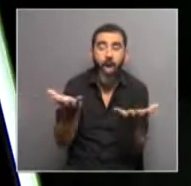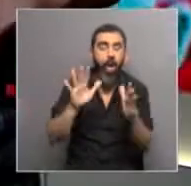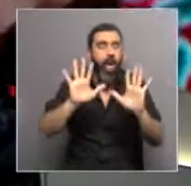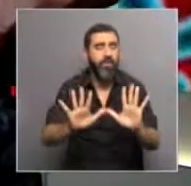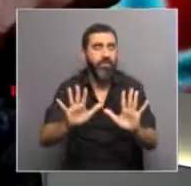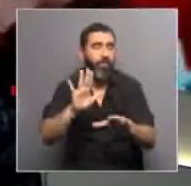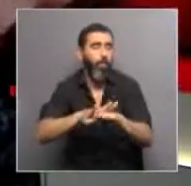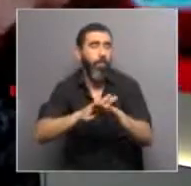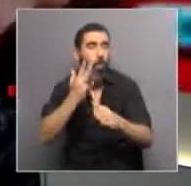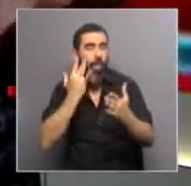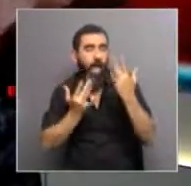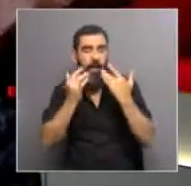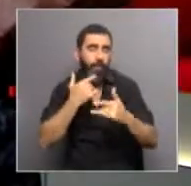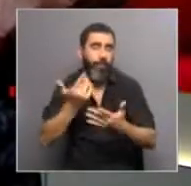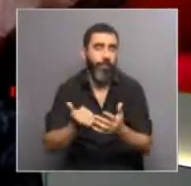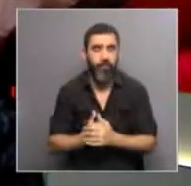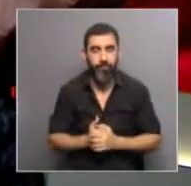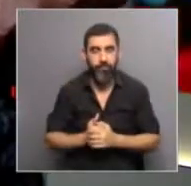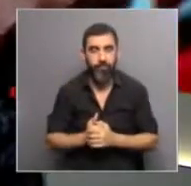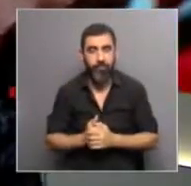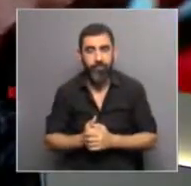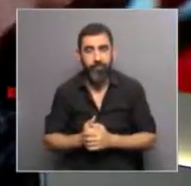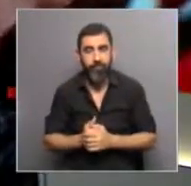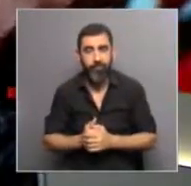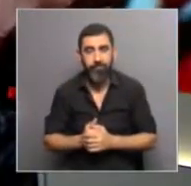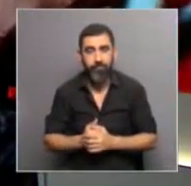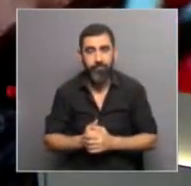acá? Bueno, hoy